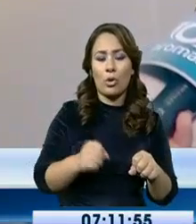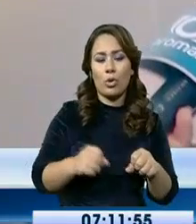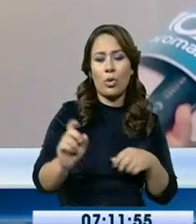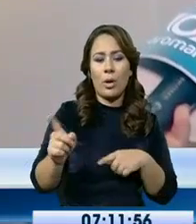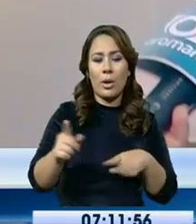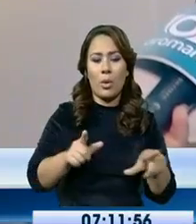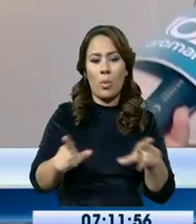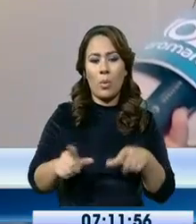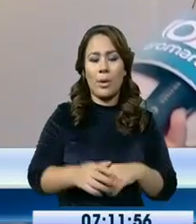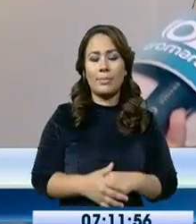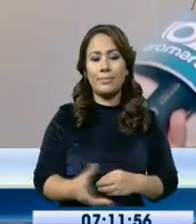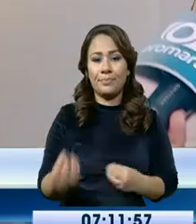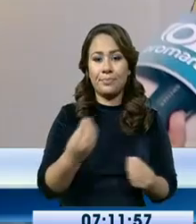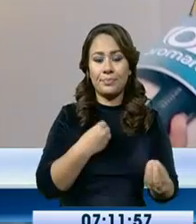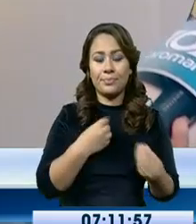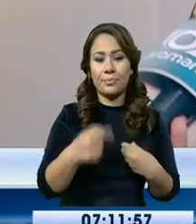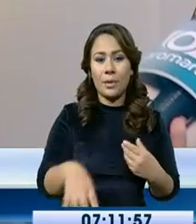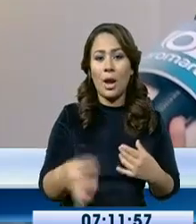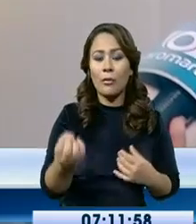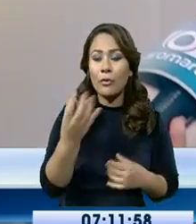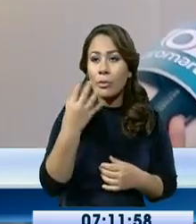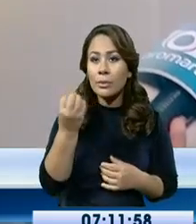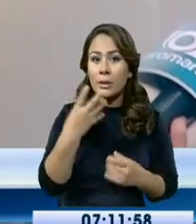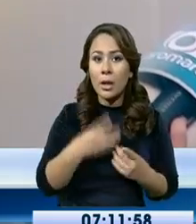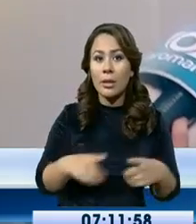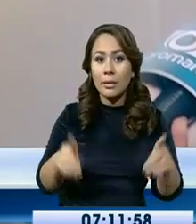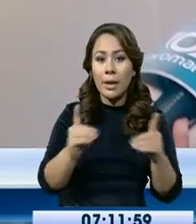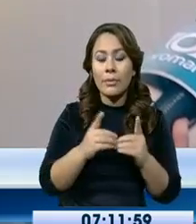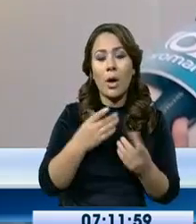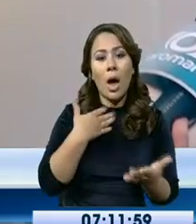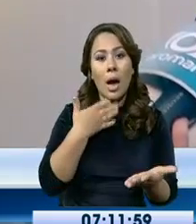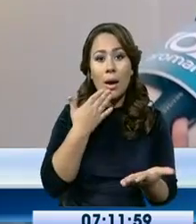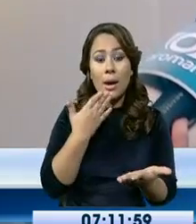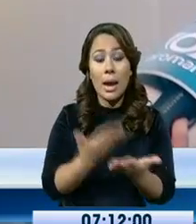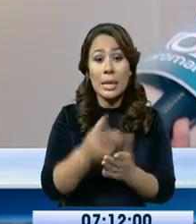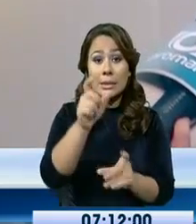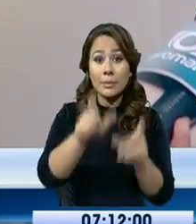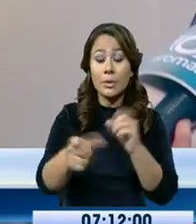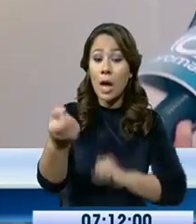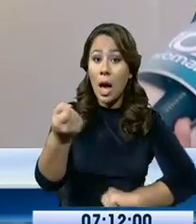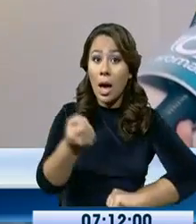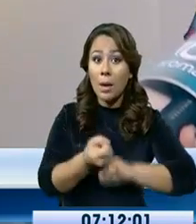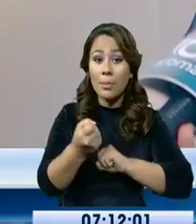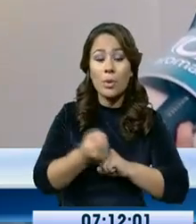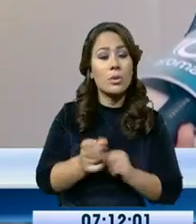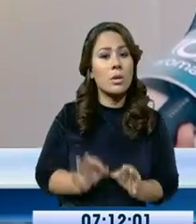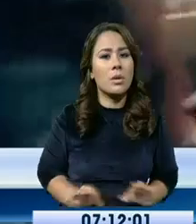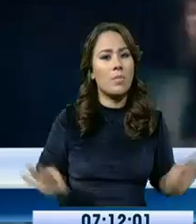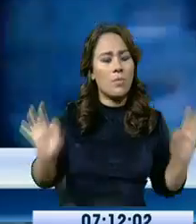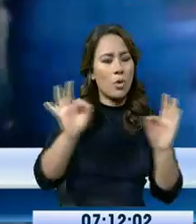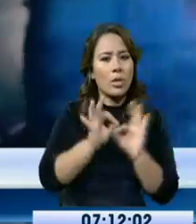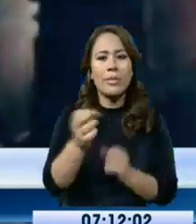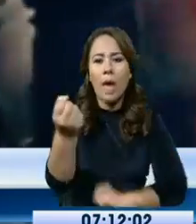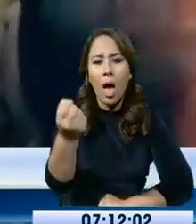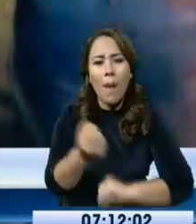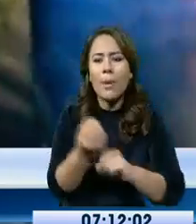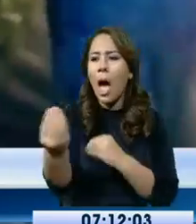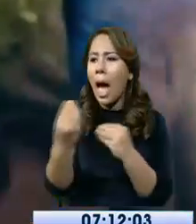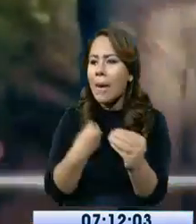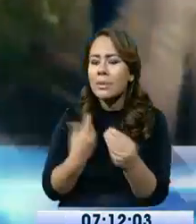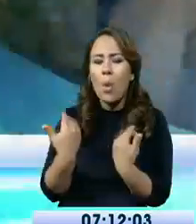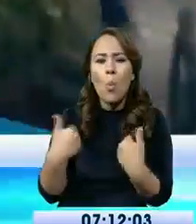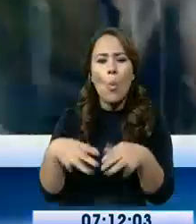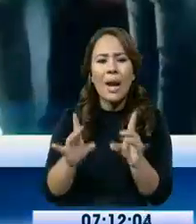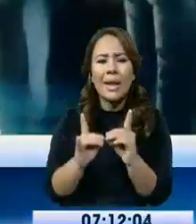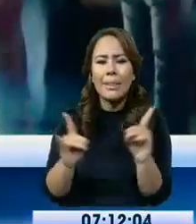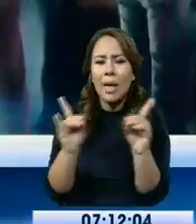En situaciones de información agradeceríamos a la ciudadanía que nos apoyen, porque realmente eso es muy importante. La policía investiga el móvil que